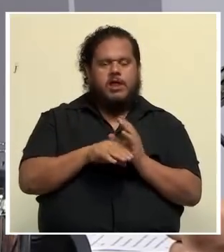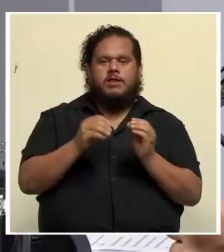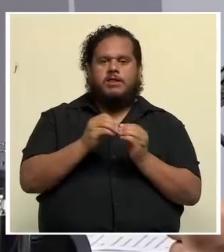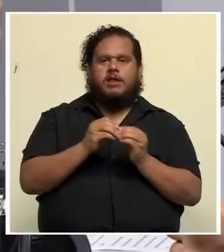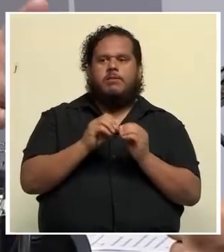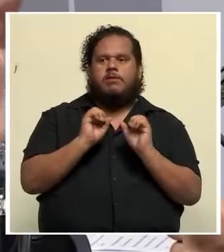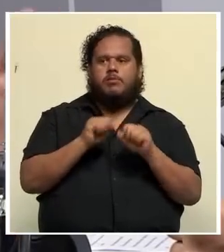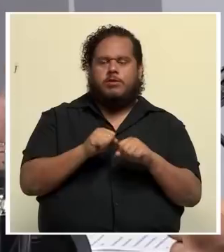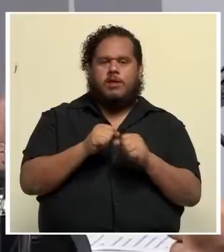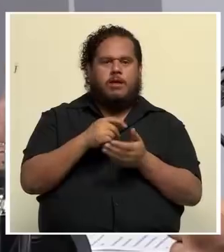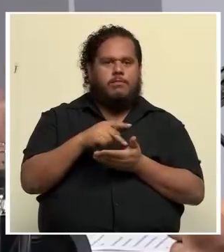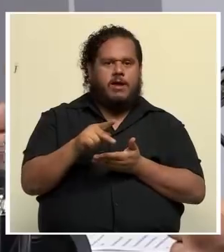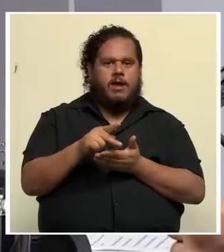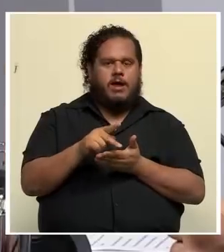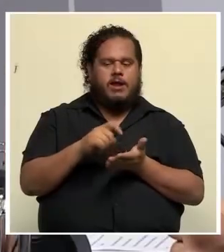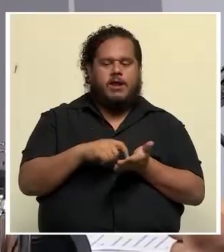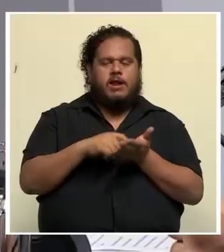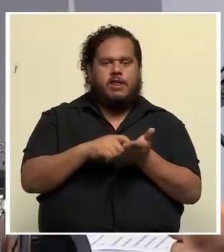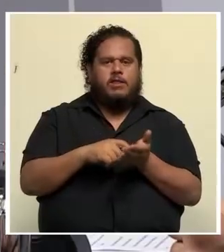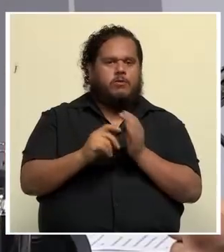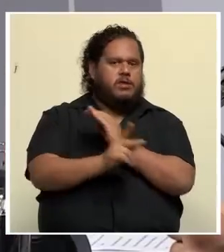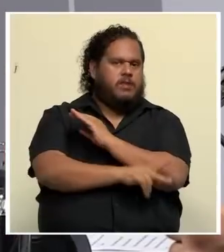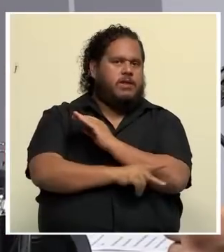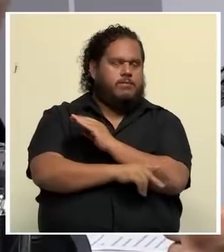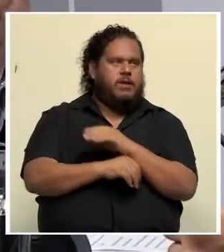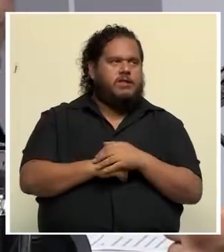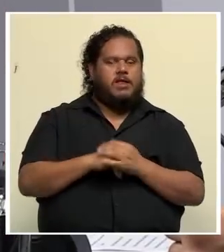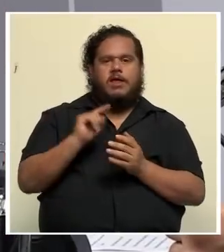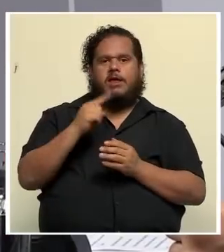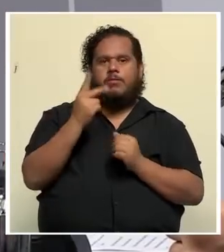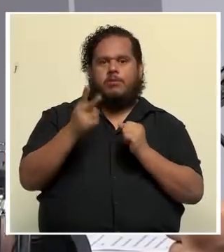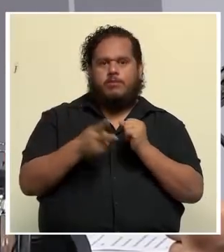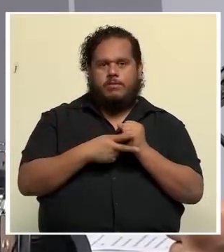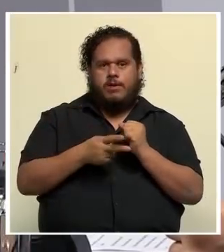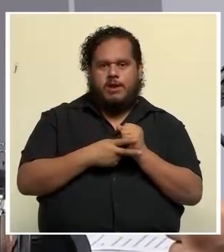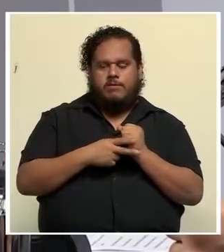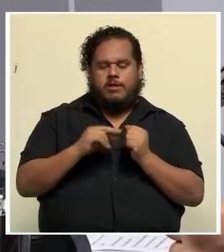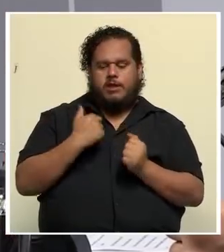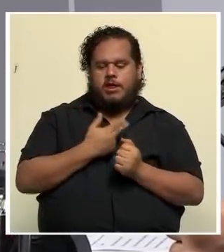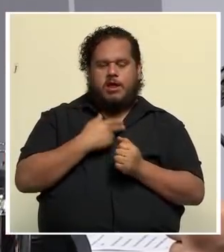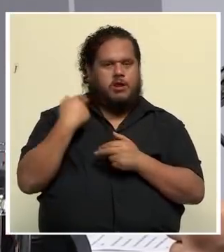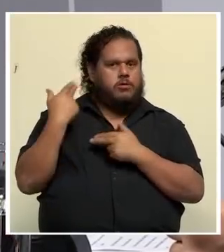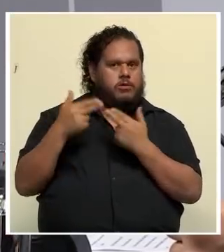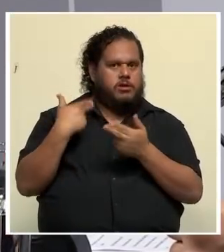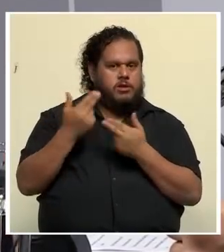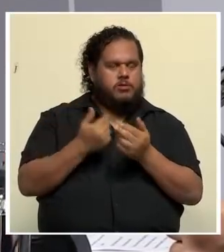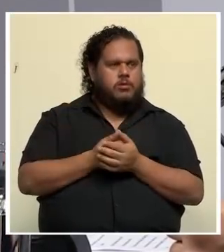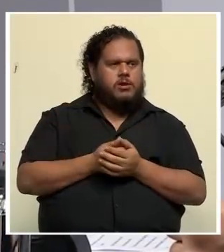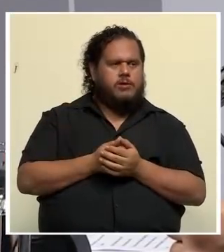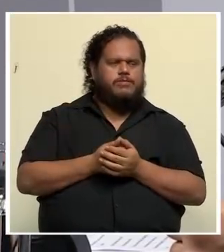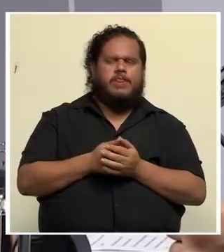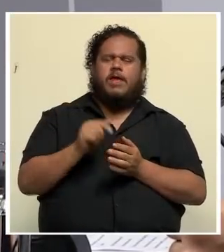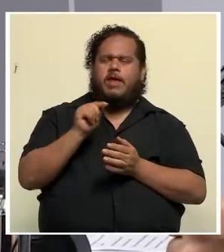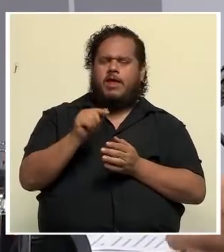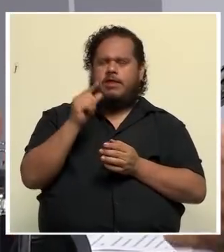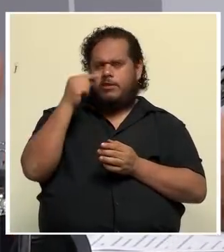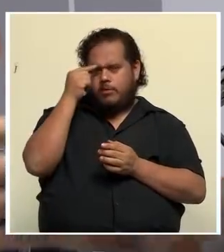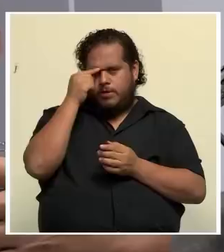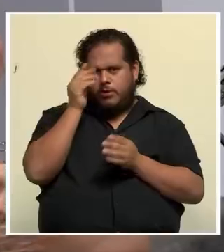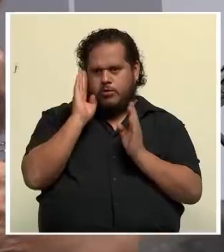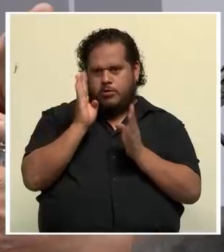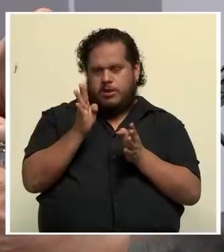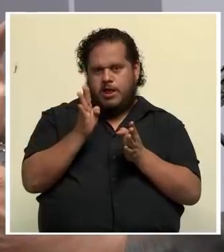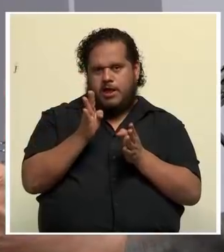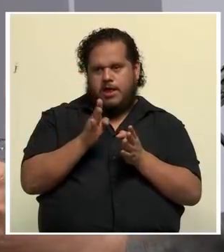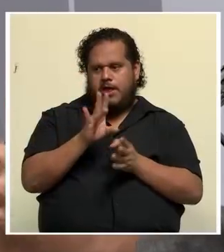posibilita pagar la deuda del país, que por primera vez en nuestra historia, estos gobiernos nos dejan en